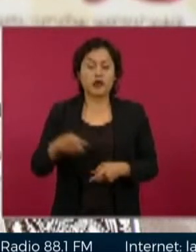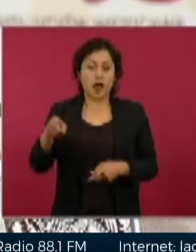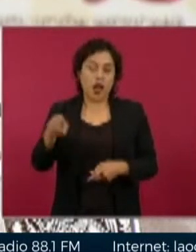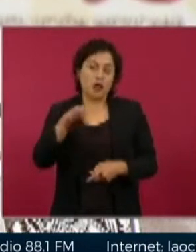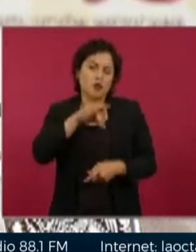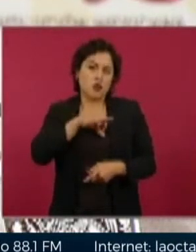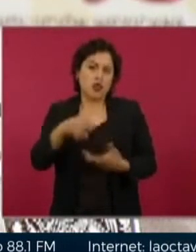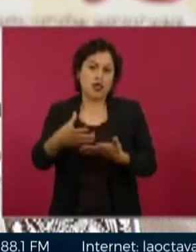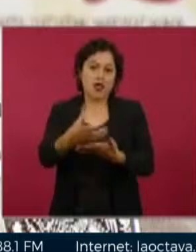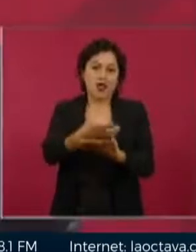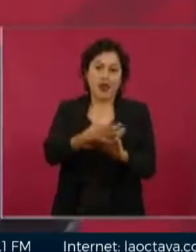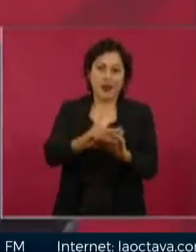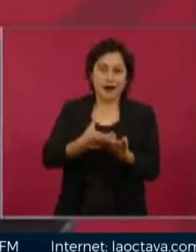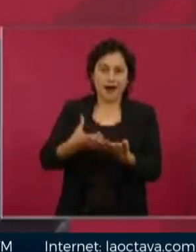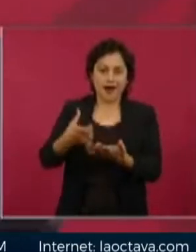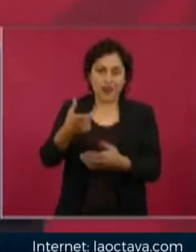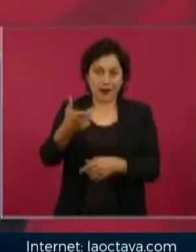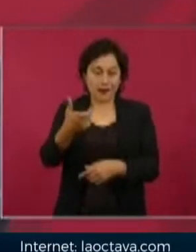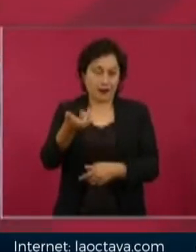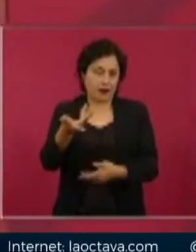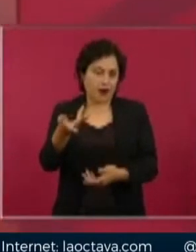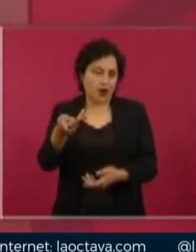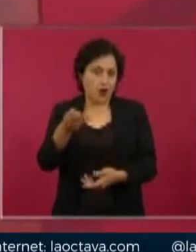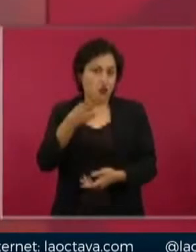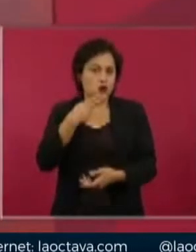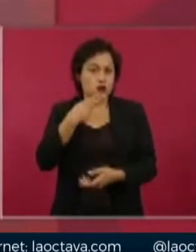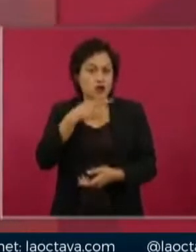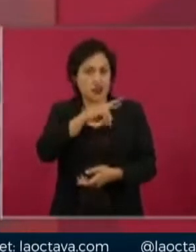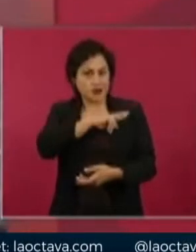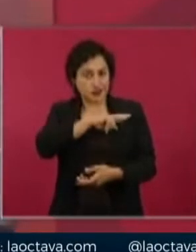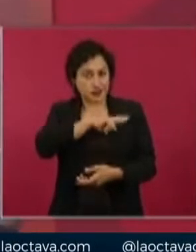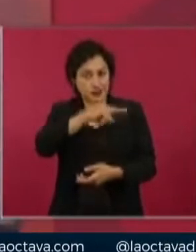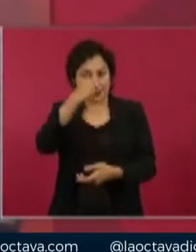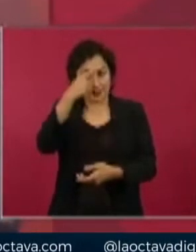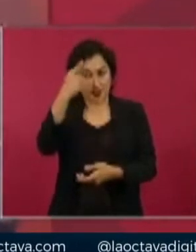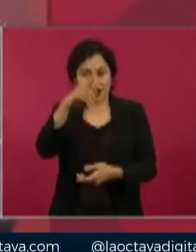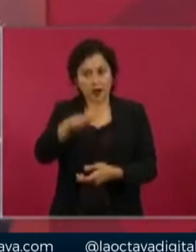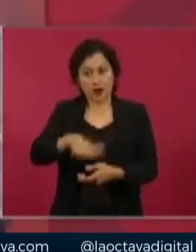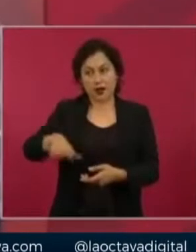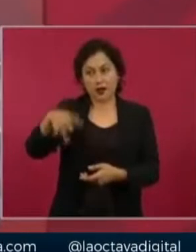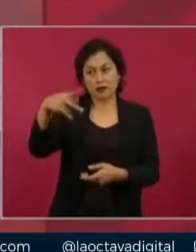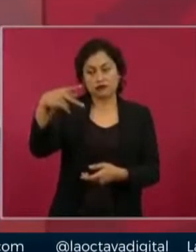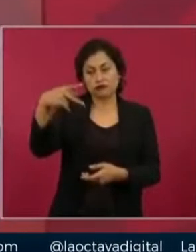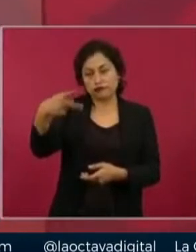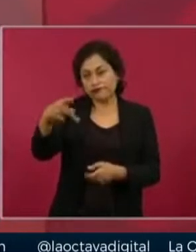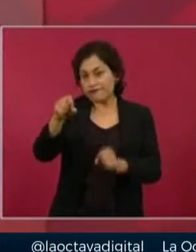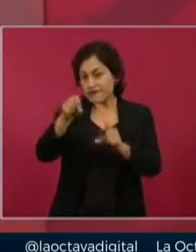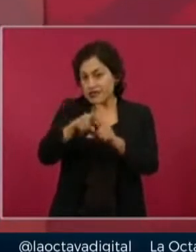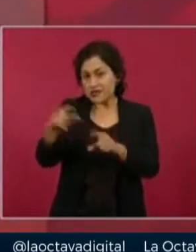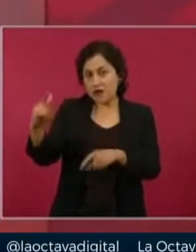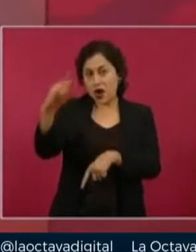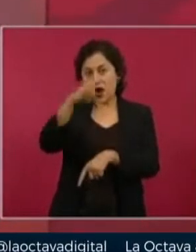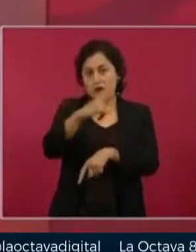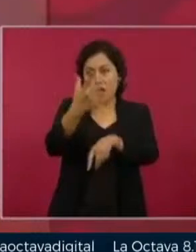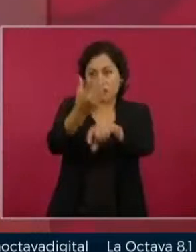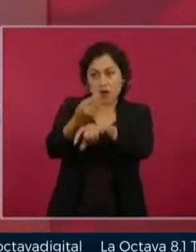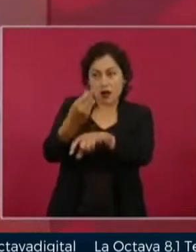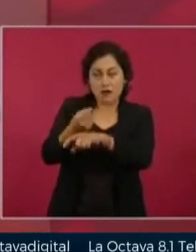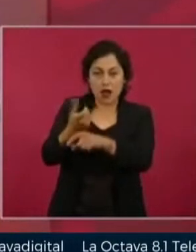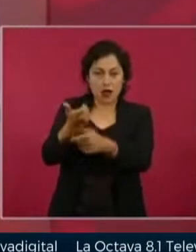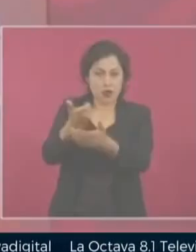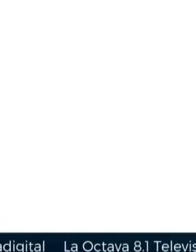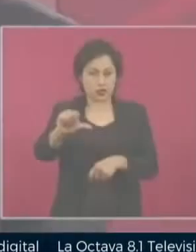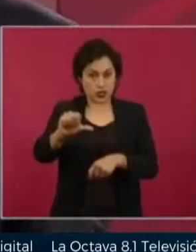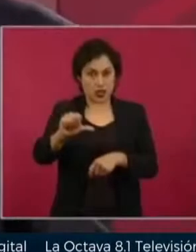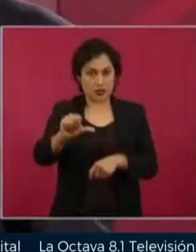su renta para pagar sus gastos y el mantenimiento. Pero ya tomamos esa